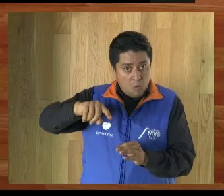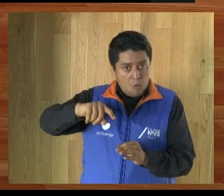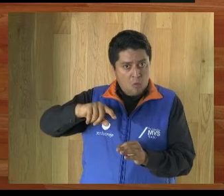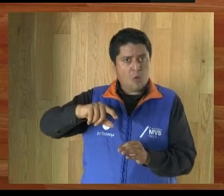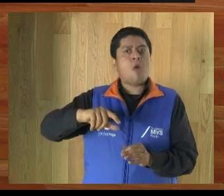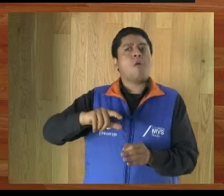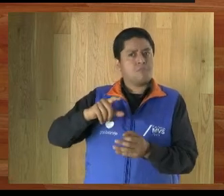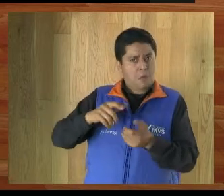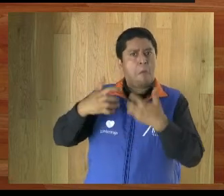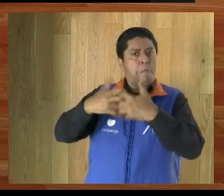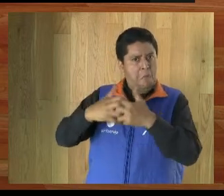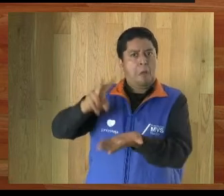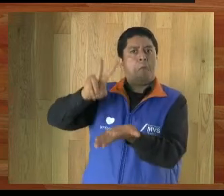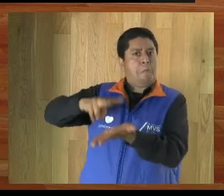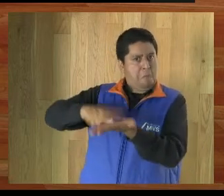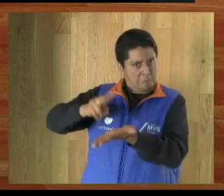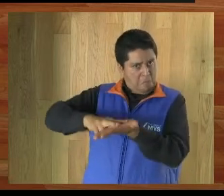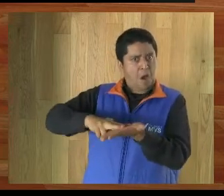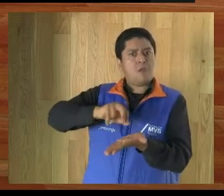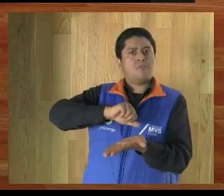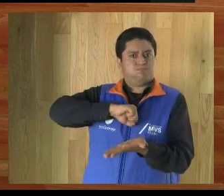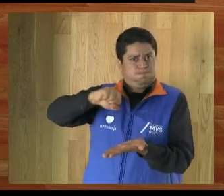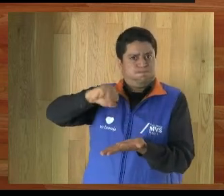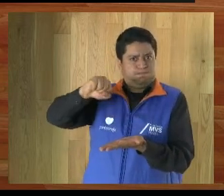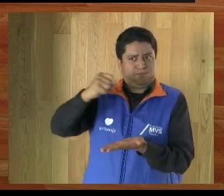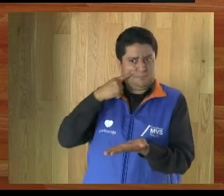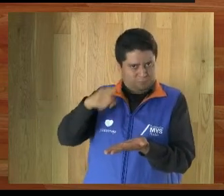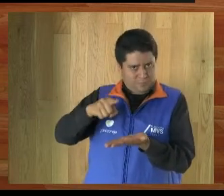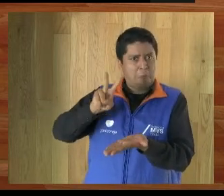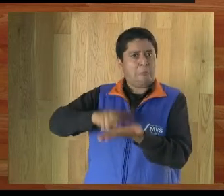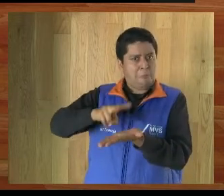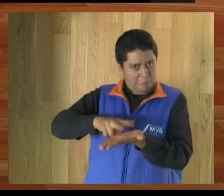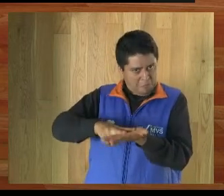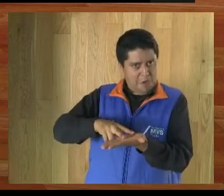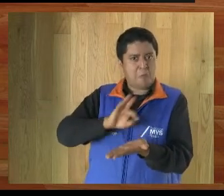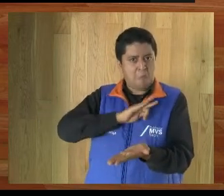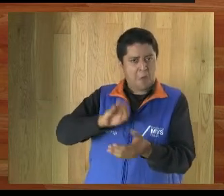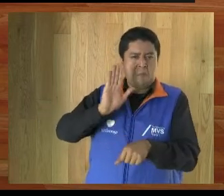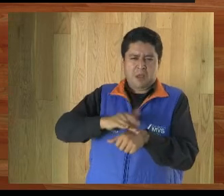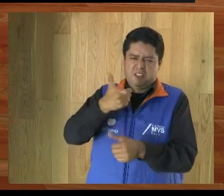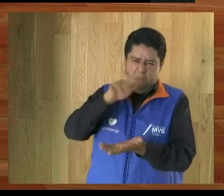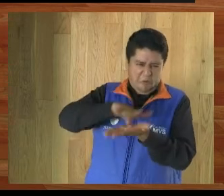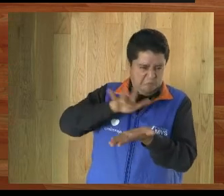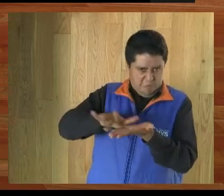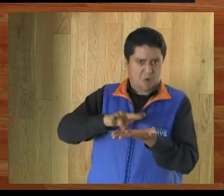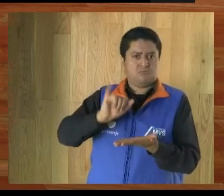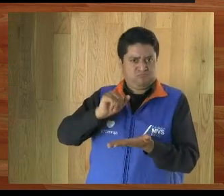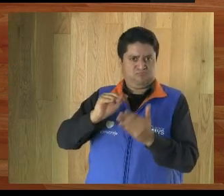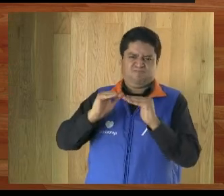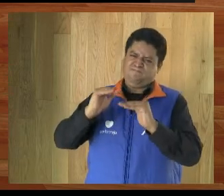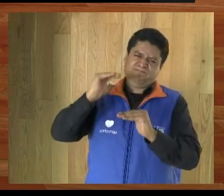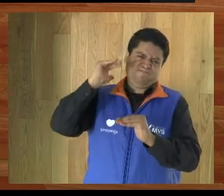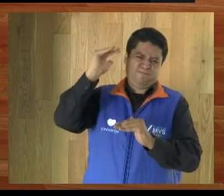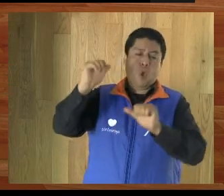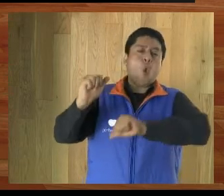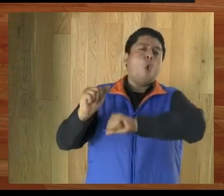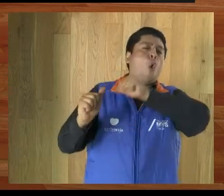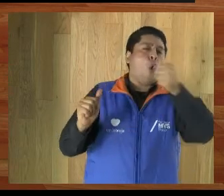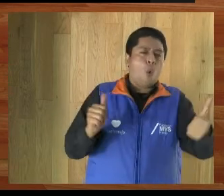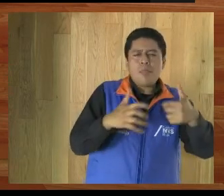superiormente, o sea, tienen un volumen de capitalización bursátil superior a otro